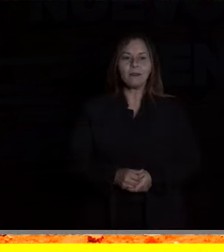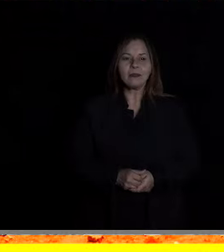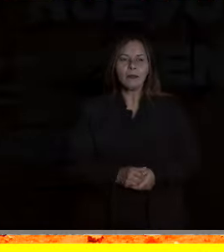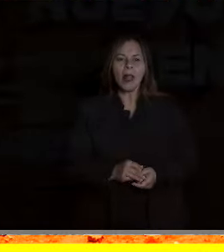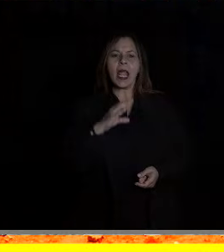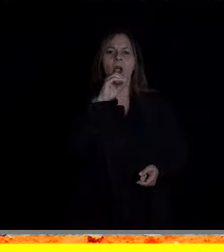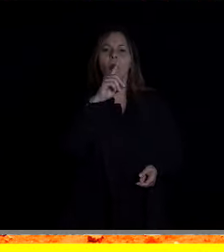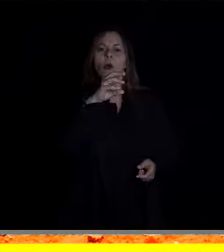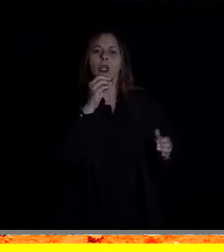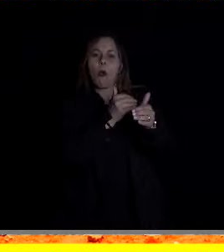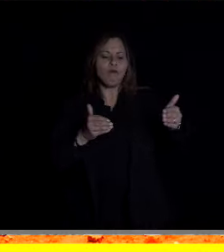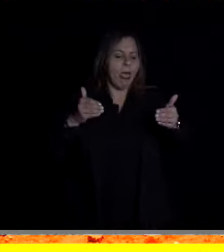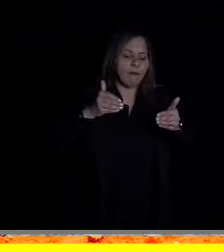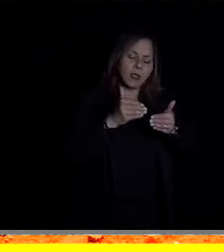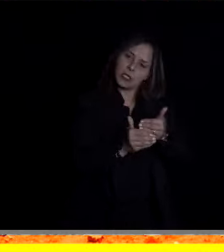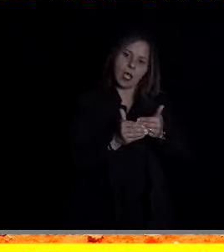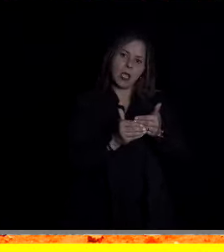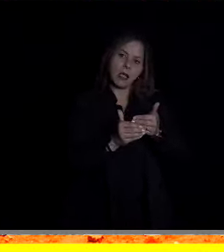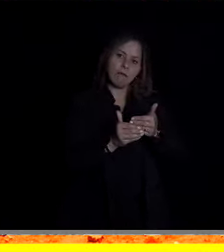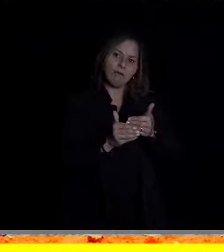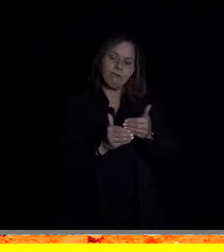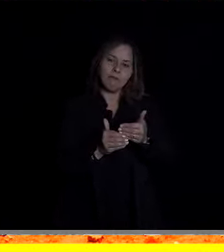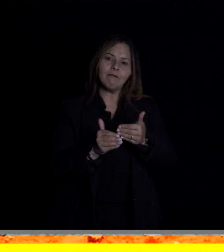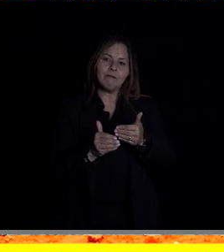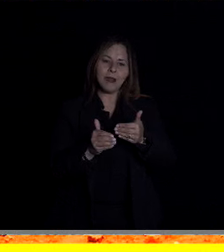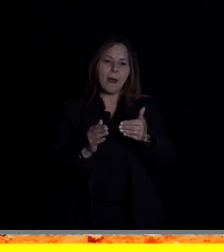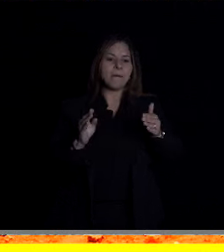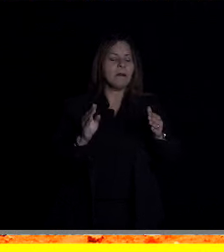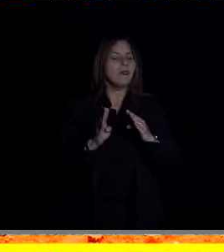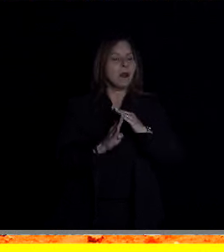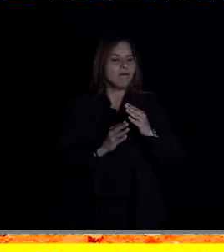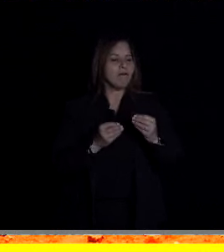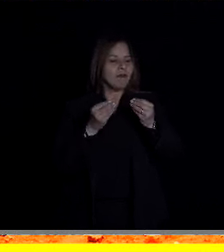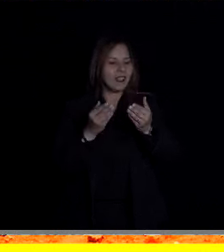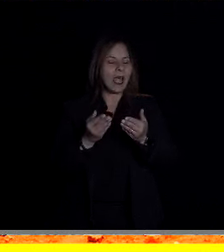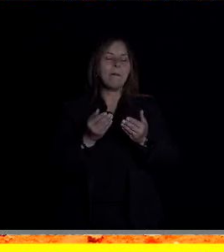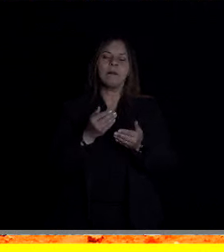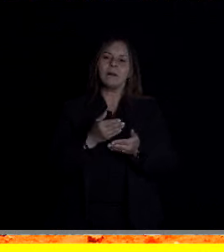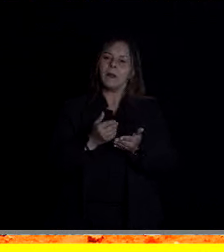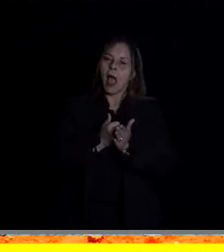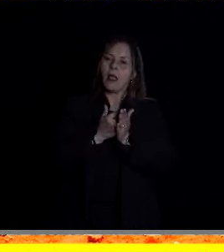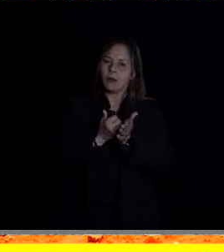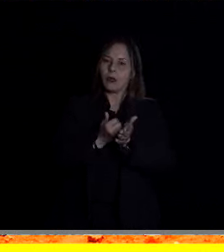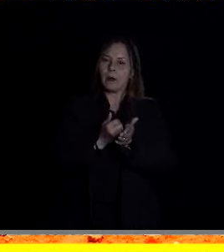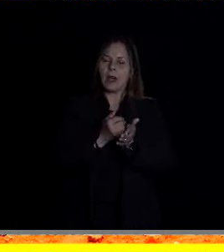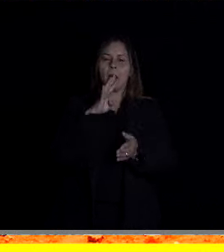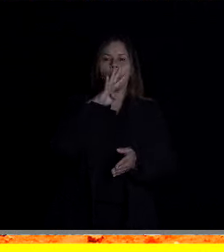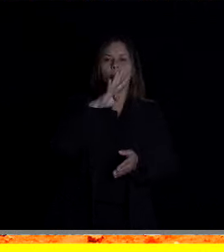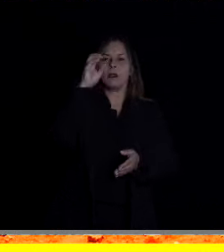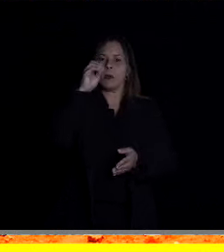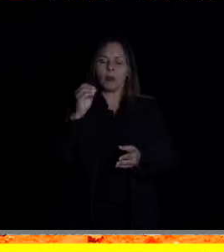Este código de avanzada simplifica la manera de solicitar incentivos, otorgarlos y fiscalizarlos mientras aporta el